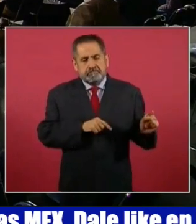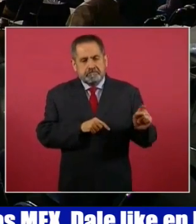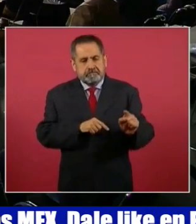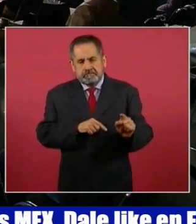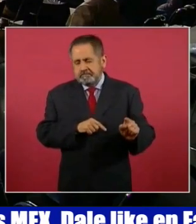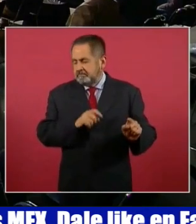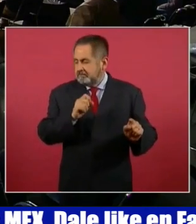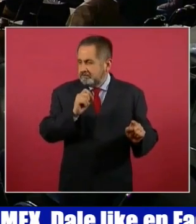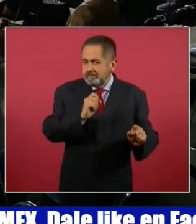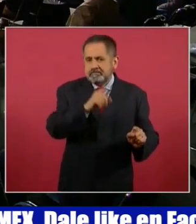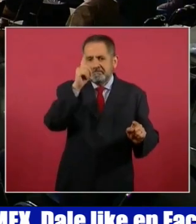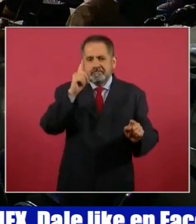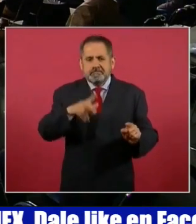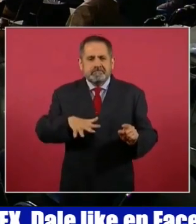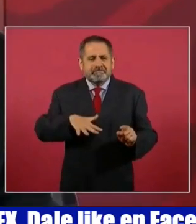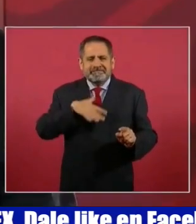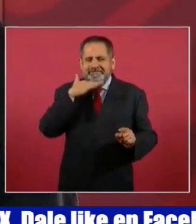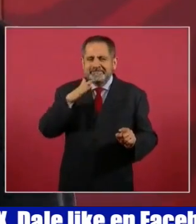corruptos,